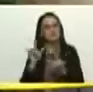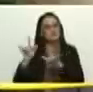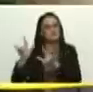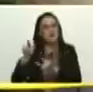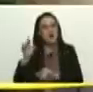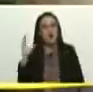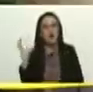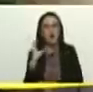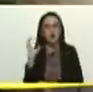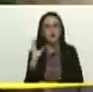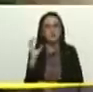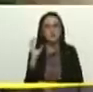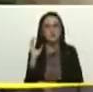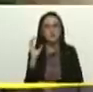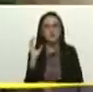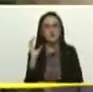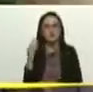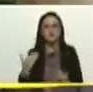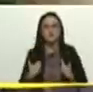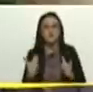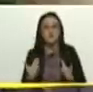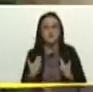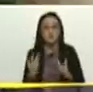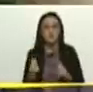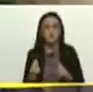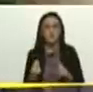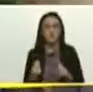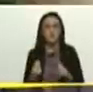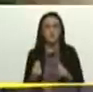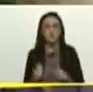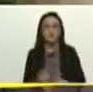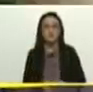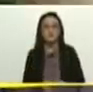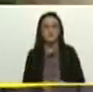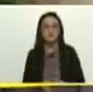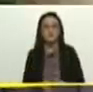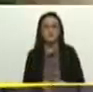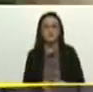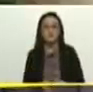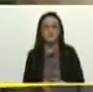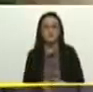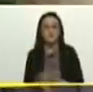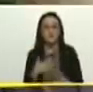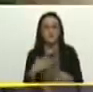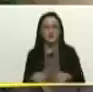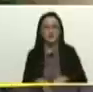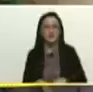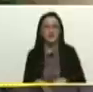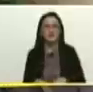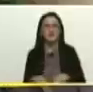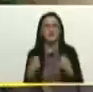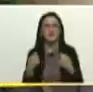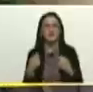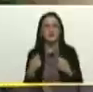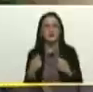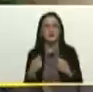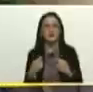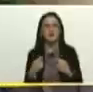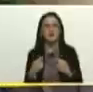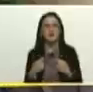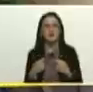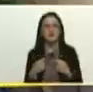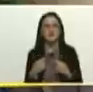Colombia. Sufrimos mucho cuando se pretendió destruir y hacer